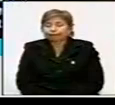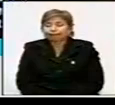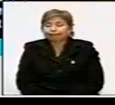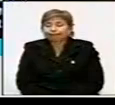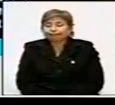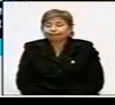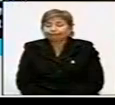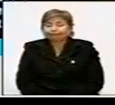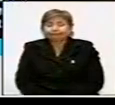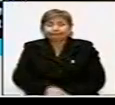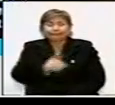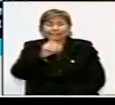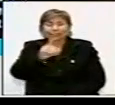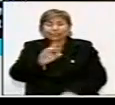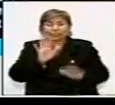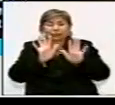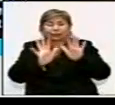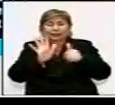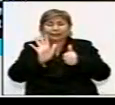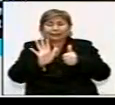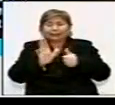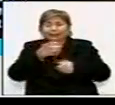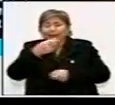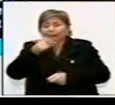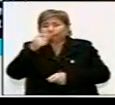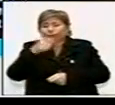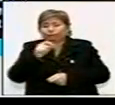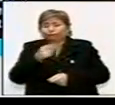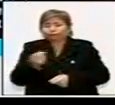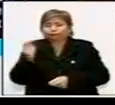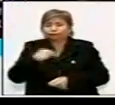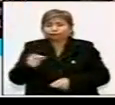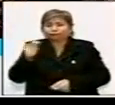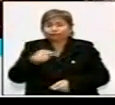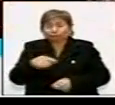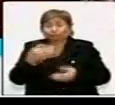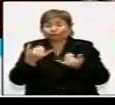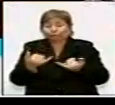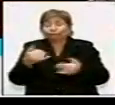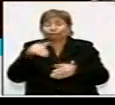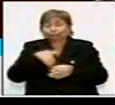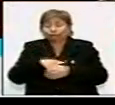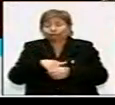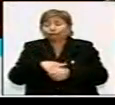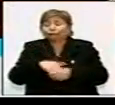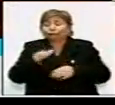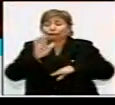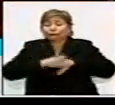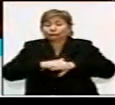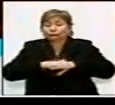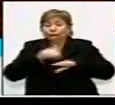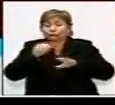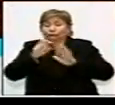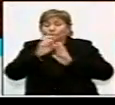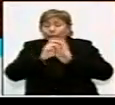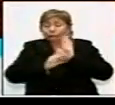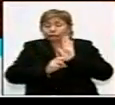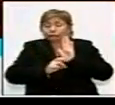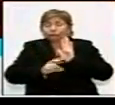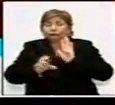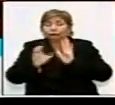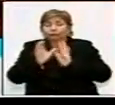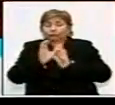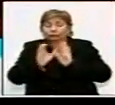son 116 los congresistas que han registrado su asistencia ahora sí se va a votar sobre este proyecto de reforma